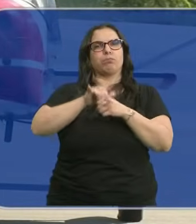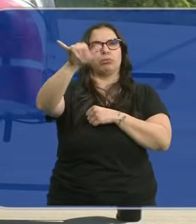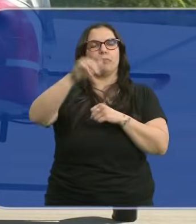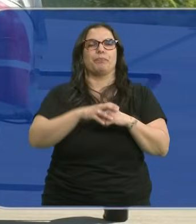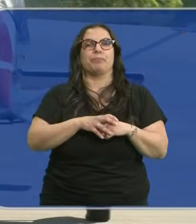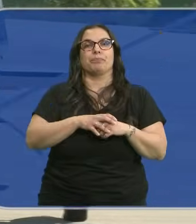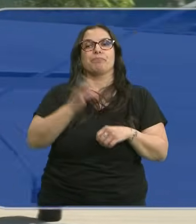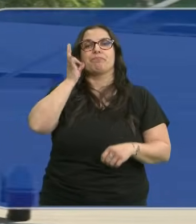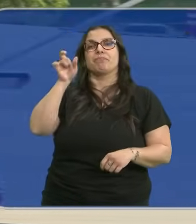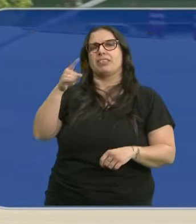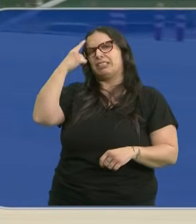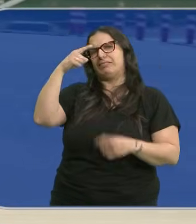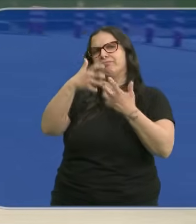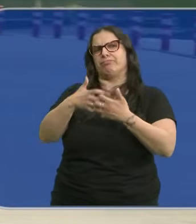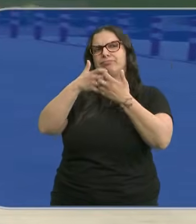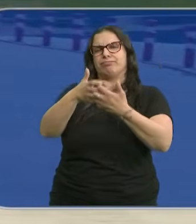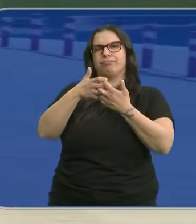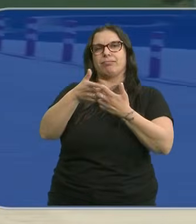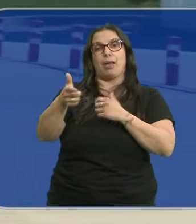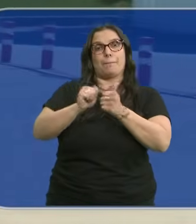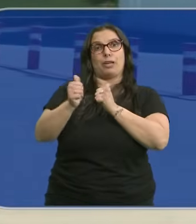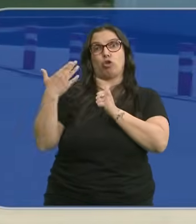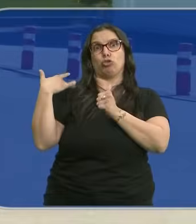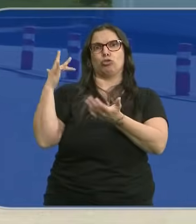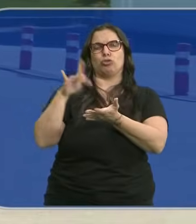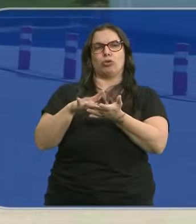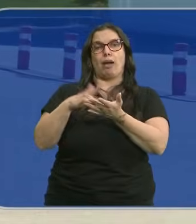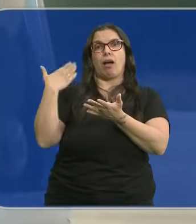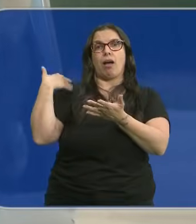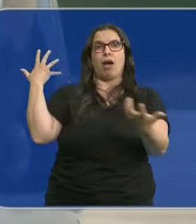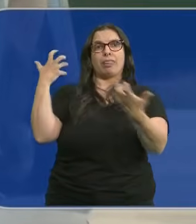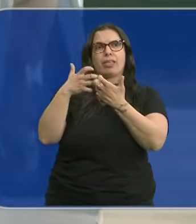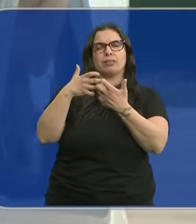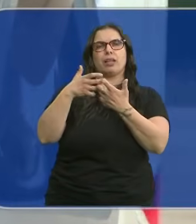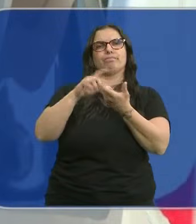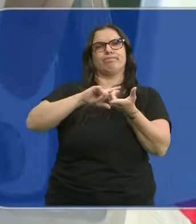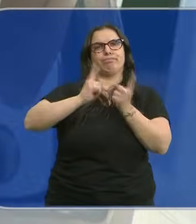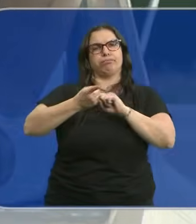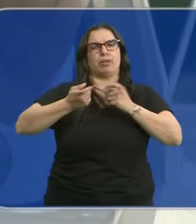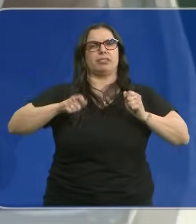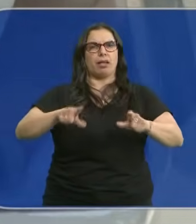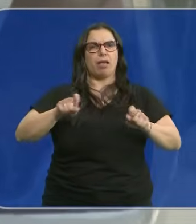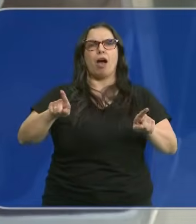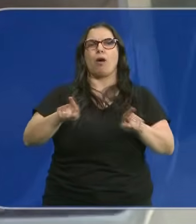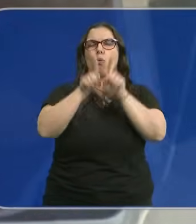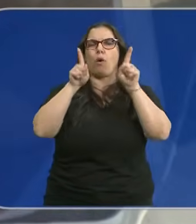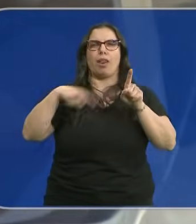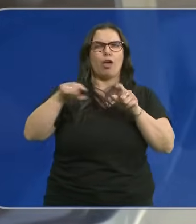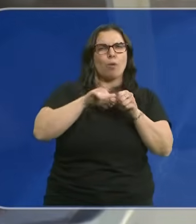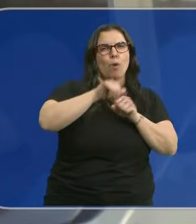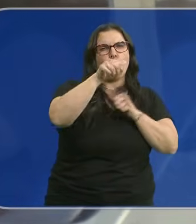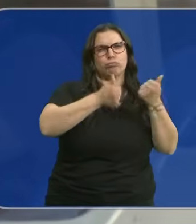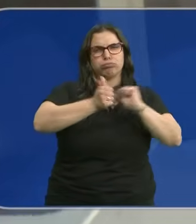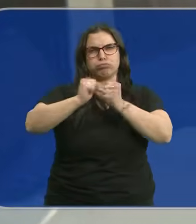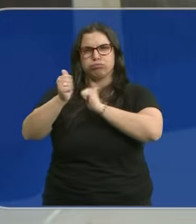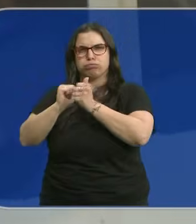Elizabeth entiende muy bien esta lucha y la ha ganado en la pista. Era piloto y sufrió un accidente hace años que la dejó en silla de ruedas, pero eso no le ha impedido seguir surcando el cielo.